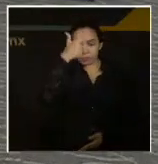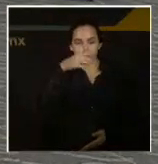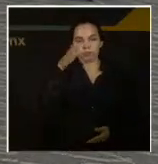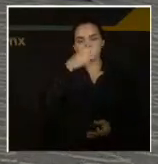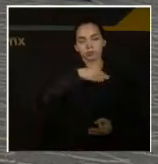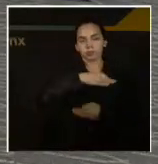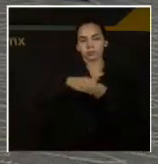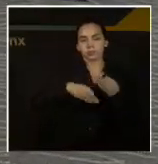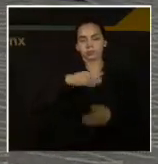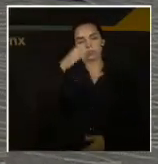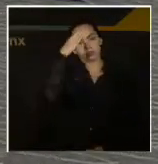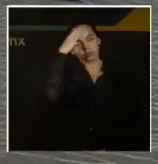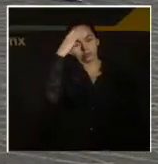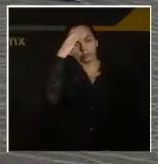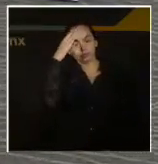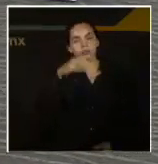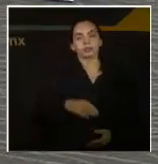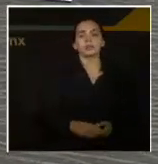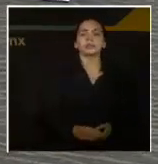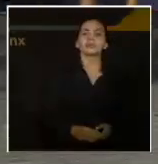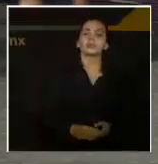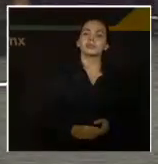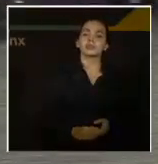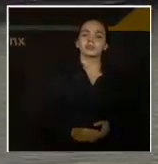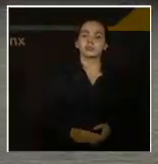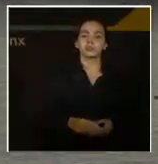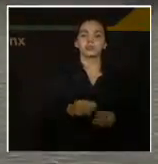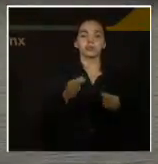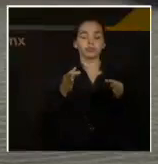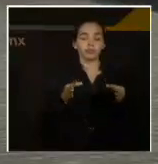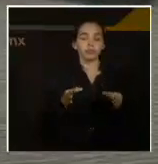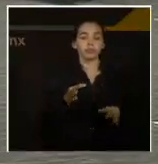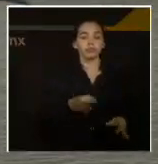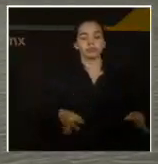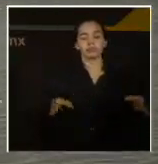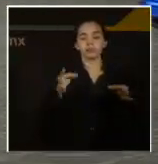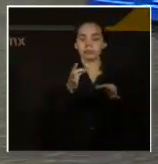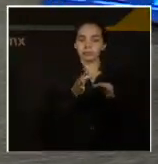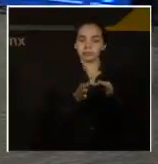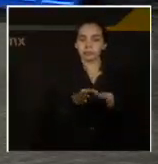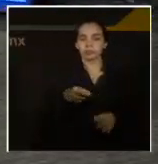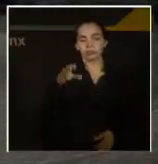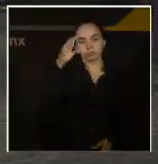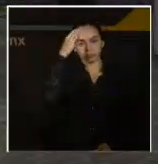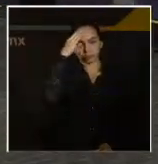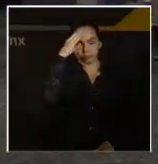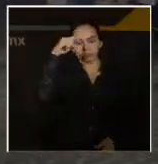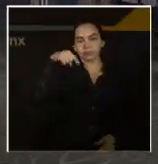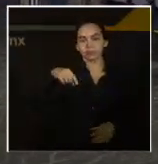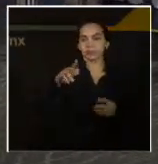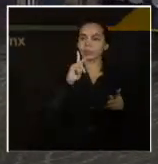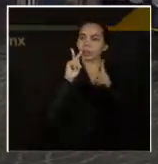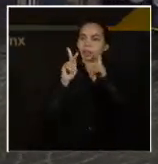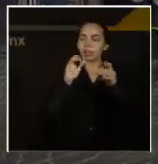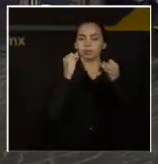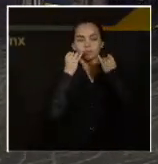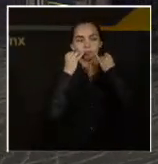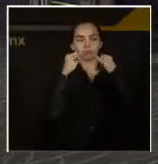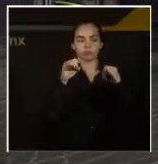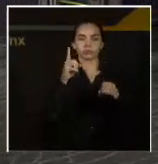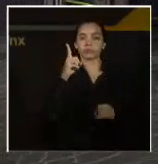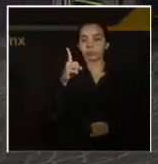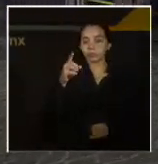conocer. Para quienes, los que están aquí esta noche tienen un papel muy importante y 4 van a ser los afortunados de poderles preguntar algo a uno